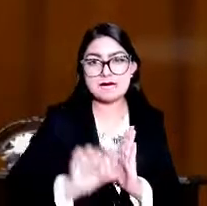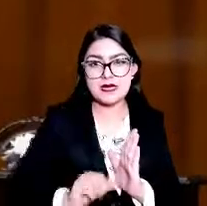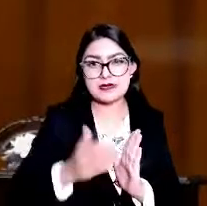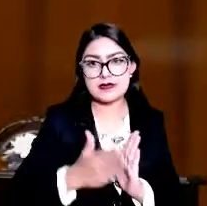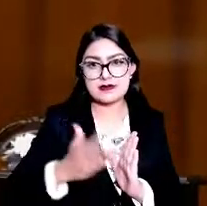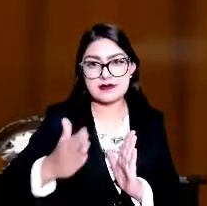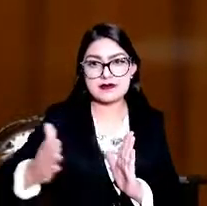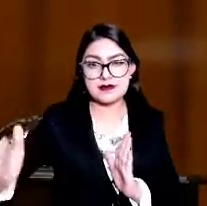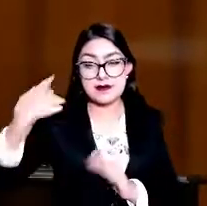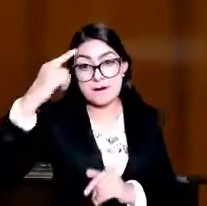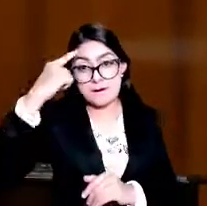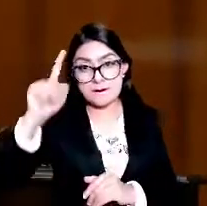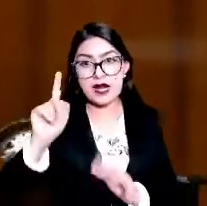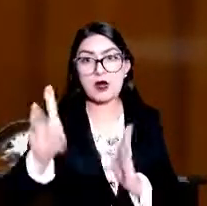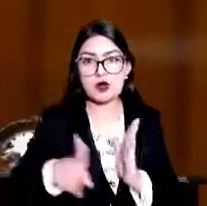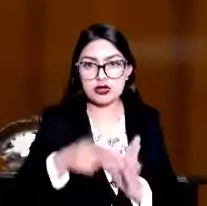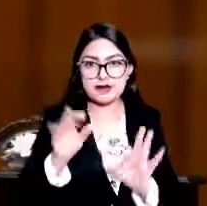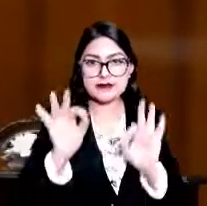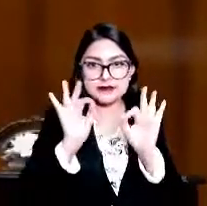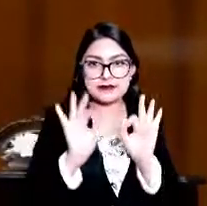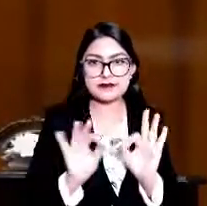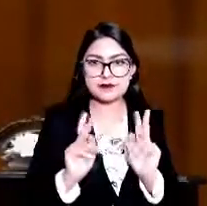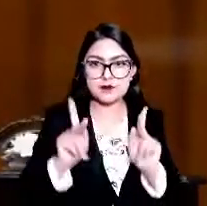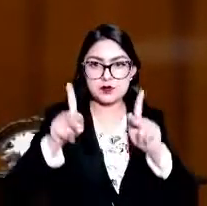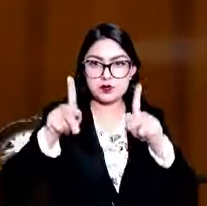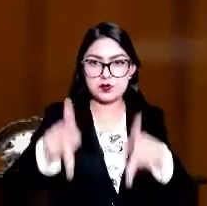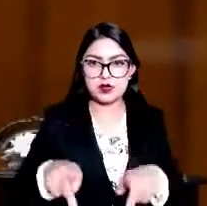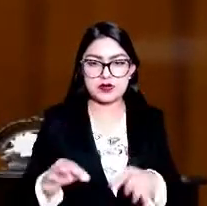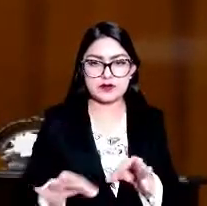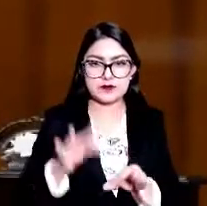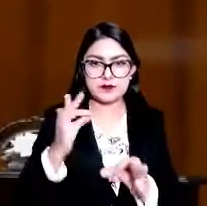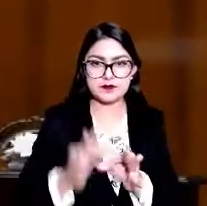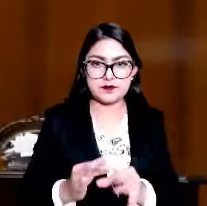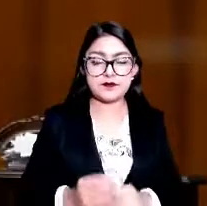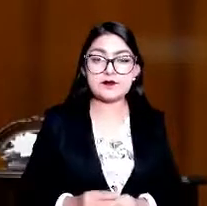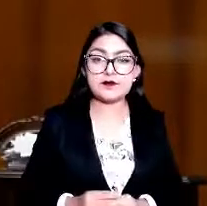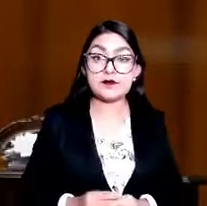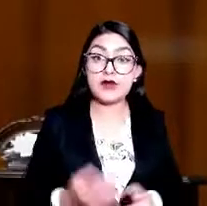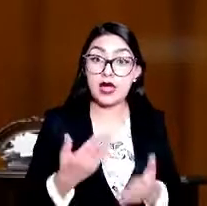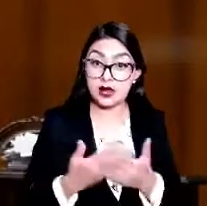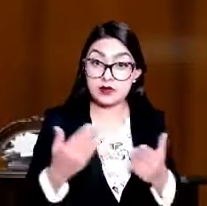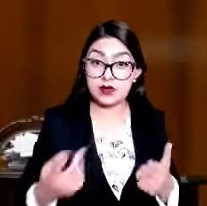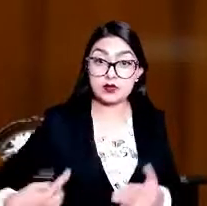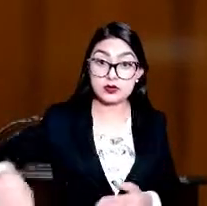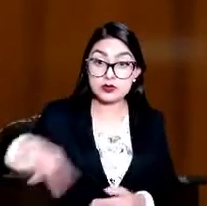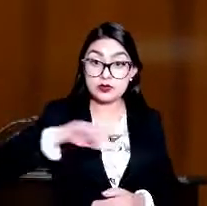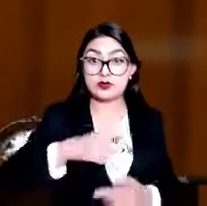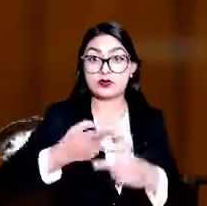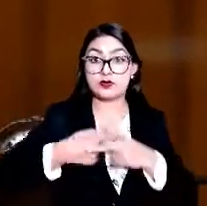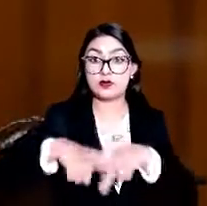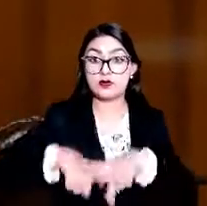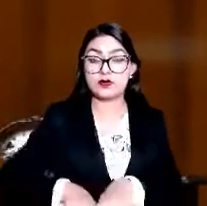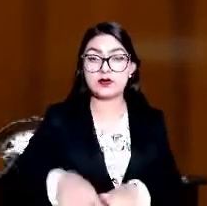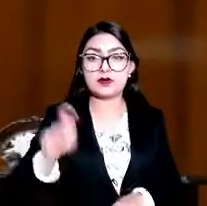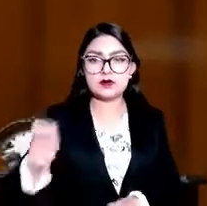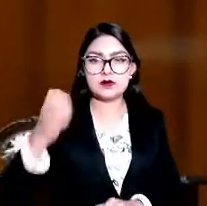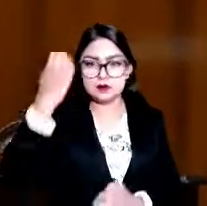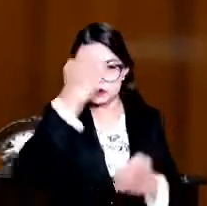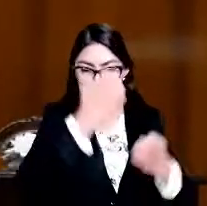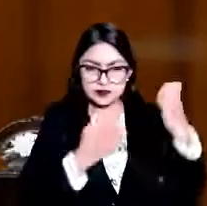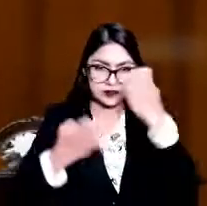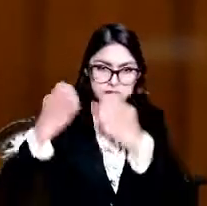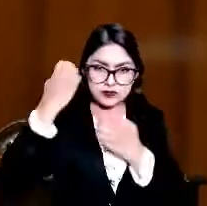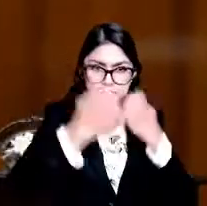funcionamiento el puente. Hoy estamos por iniciar lo que se conoce como el análisis de la glosa del